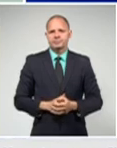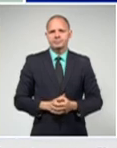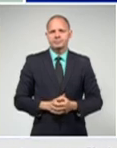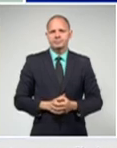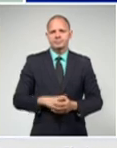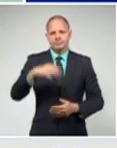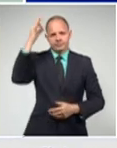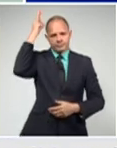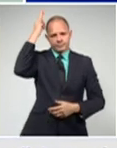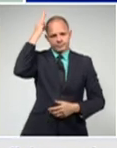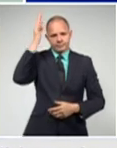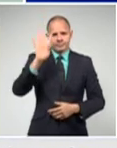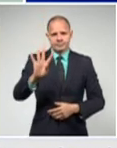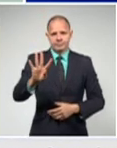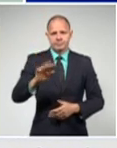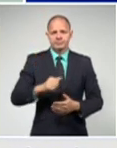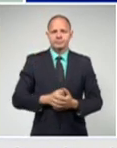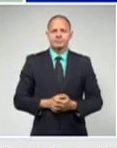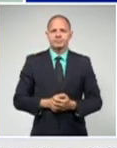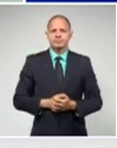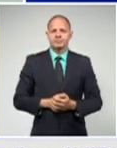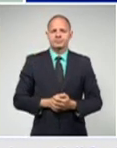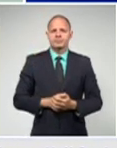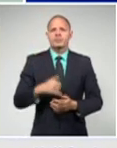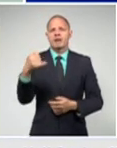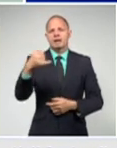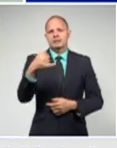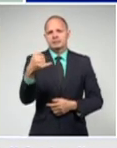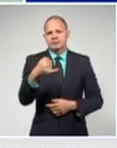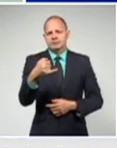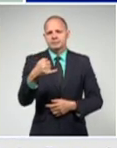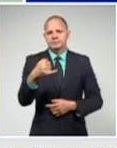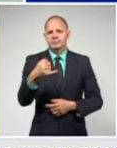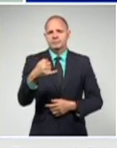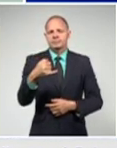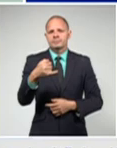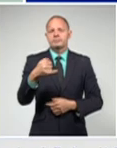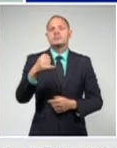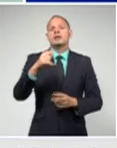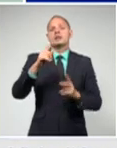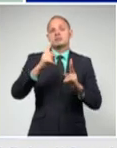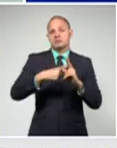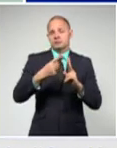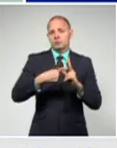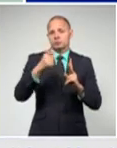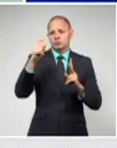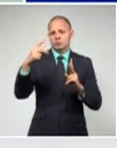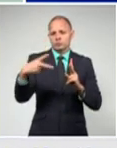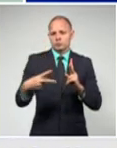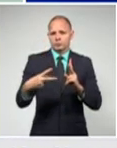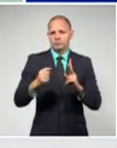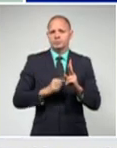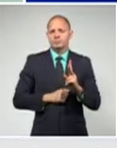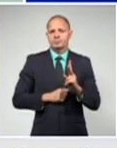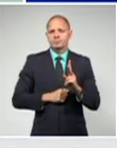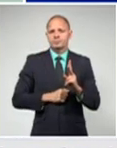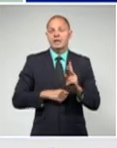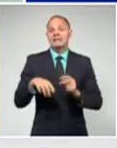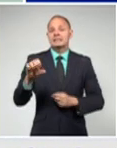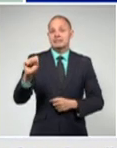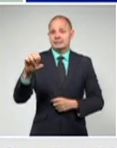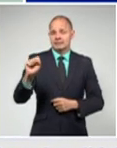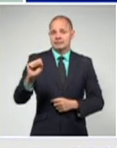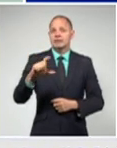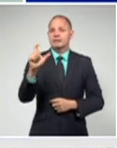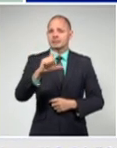Tahuasco con 4, Jatibonico y Yaguajay con 2, y La Sierpe, Cabaiguán